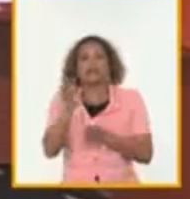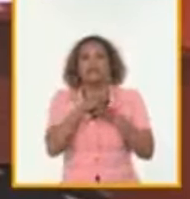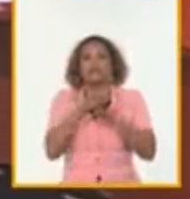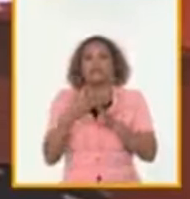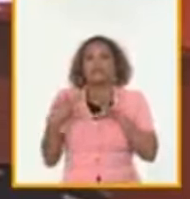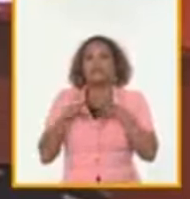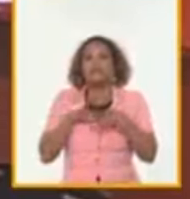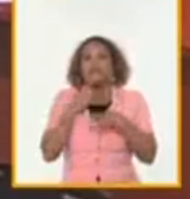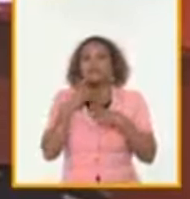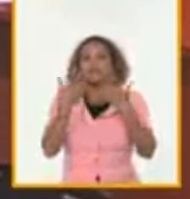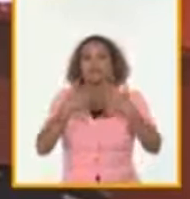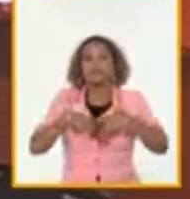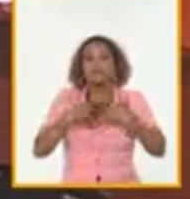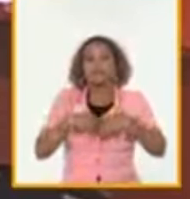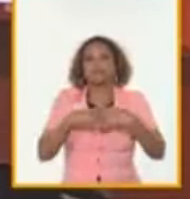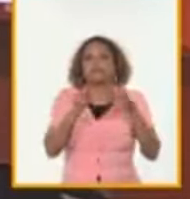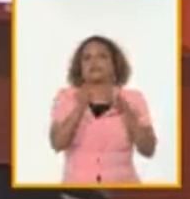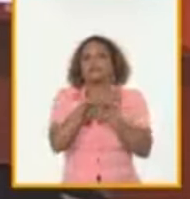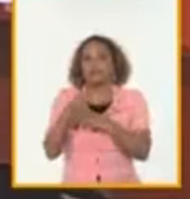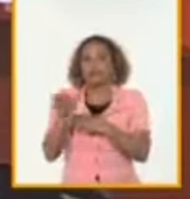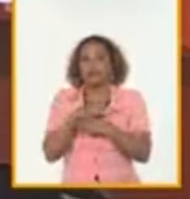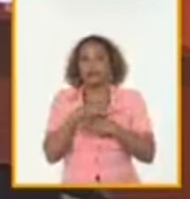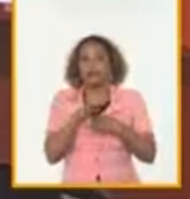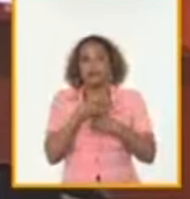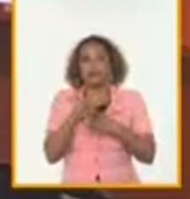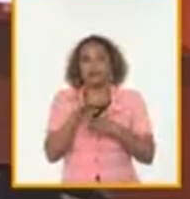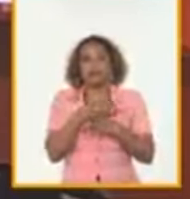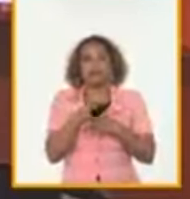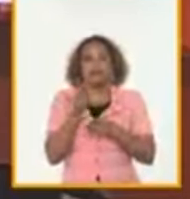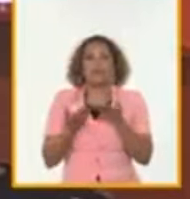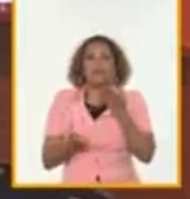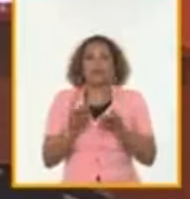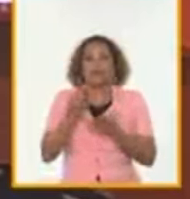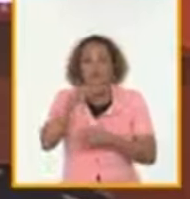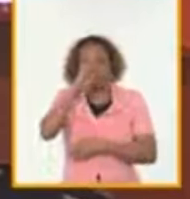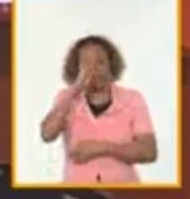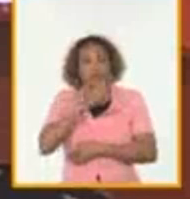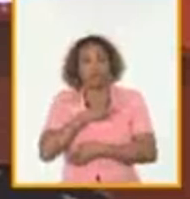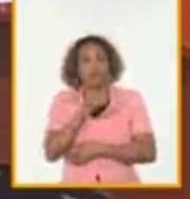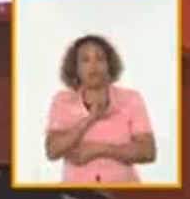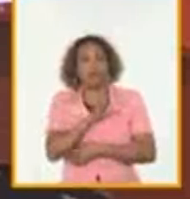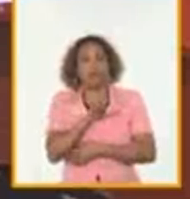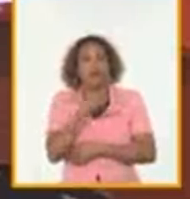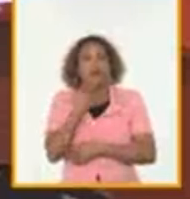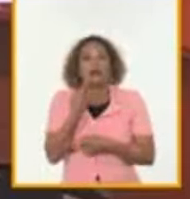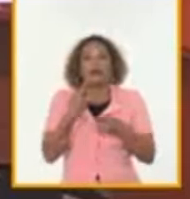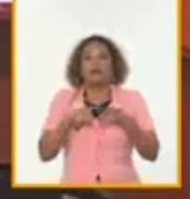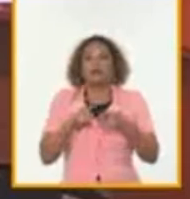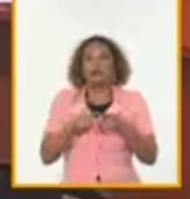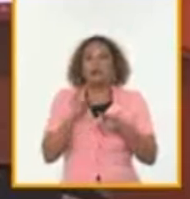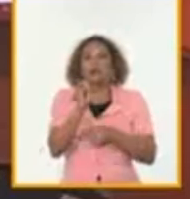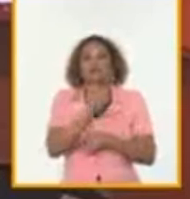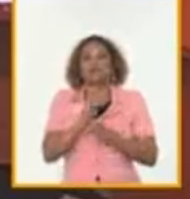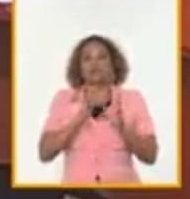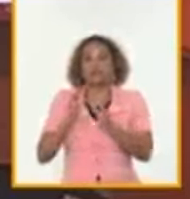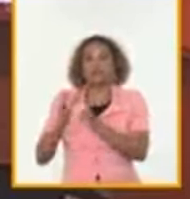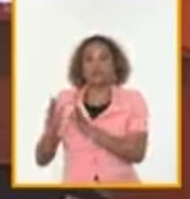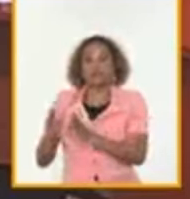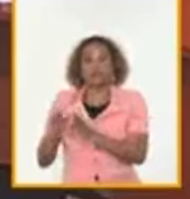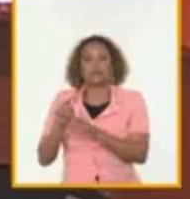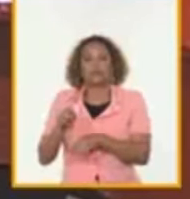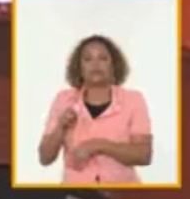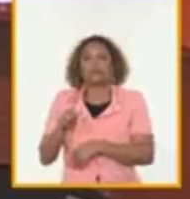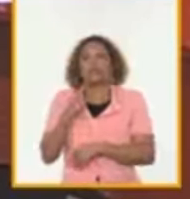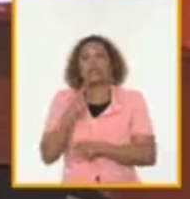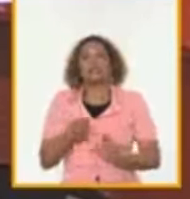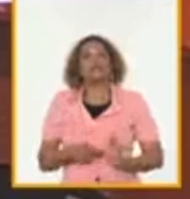que son referentes también de lo que se hace en el país y a la vez ustedes están también todo el ordenamiento me mostraban los compañeros hoy también como